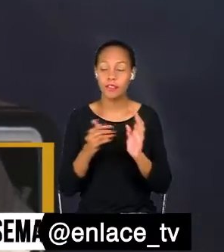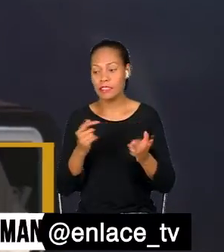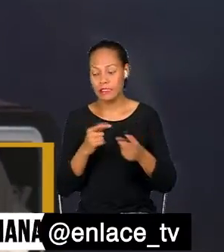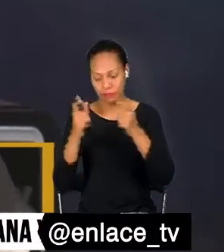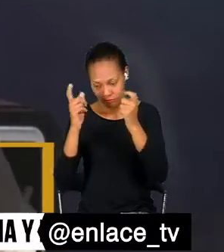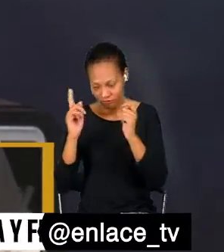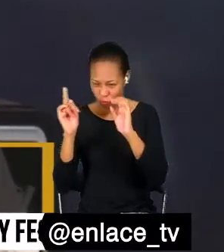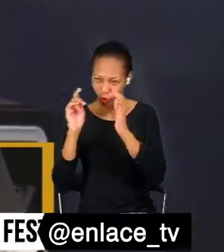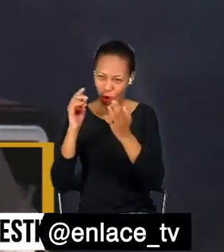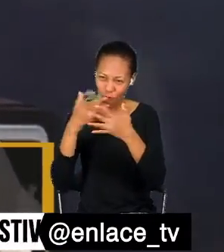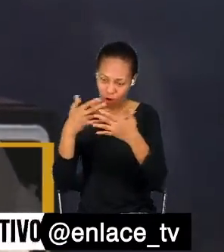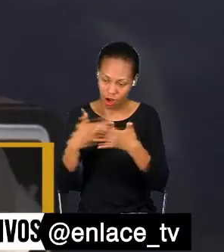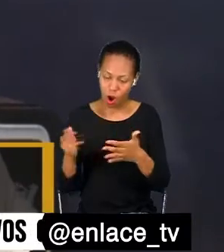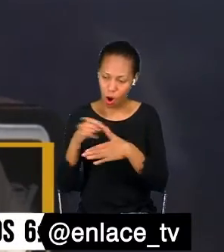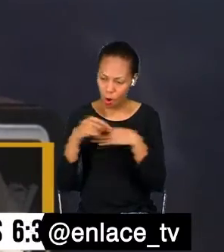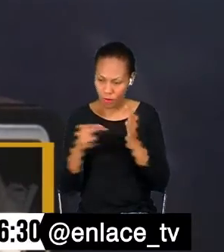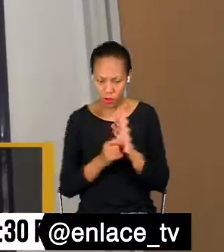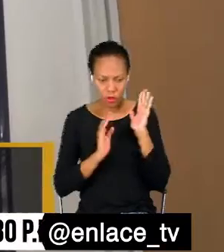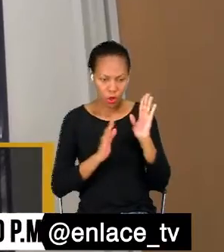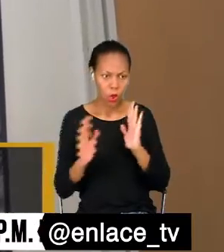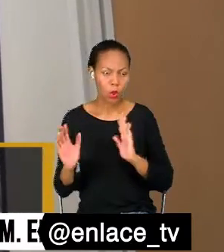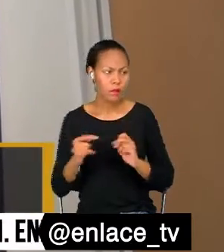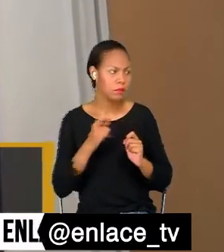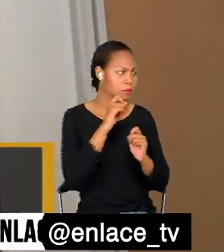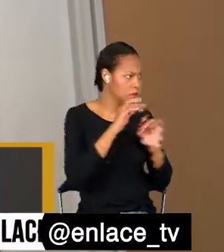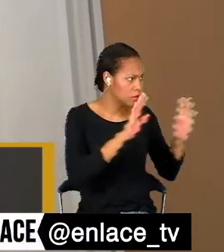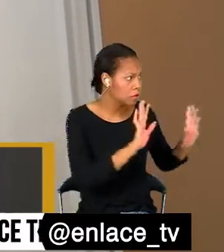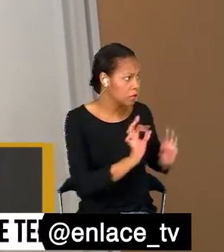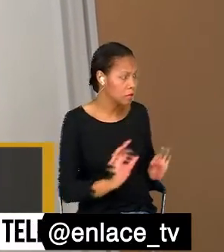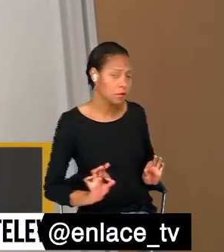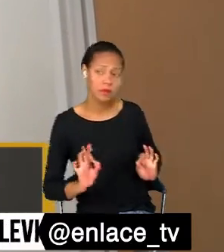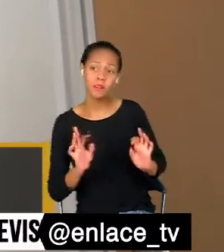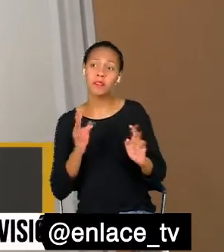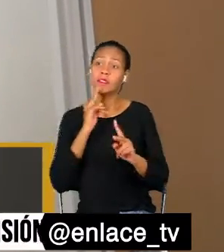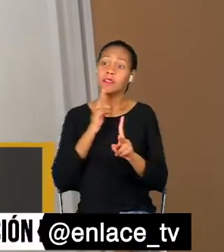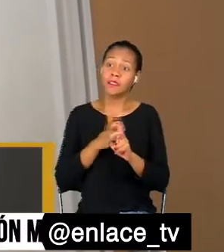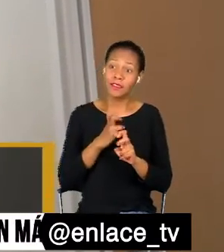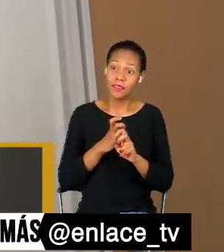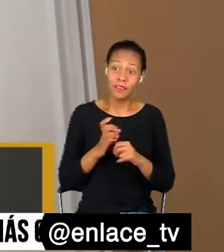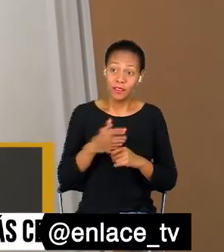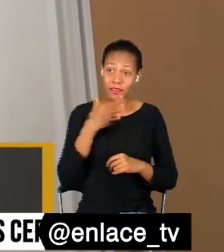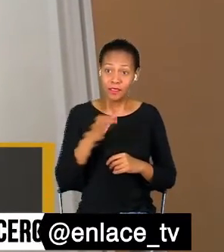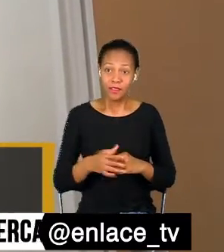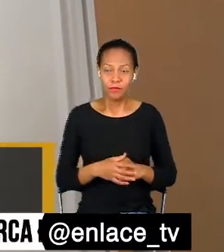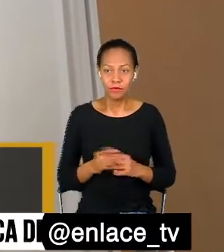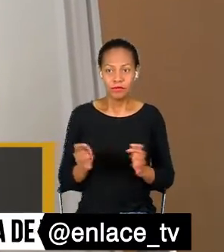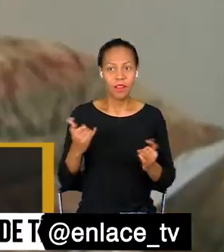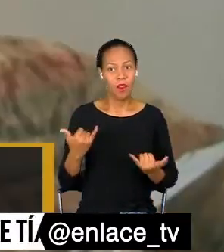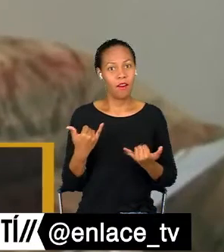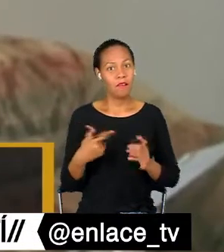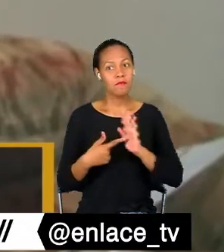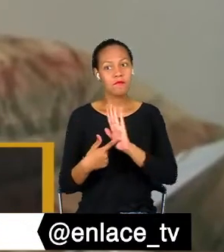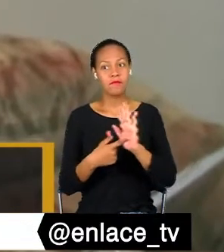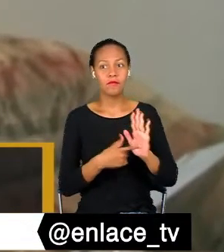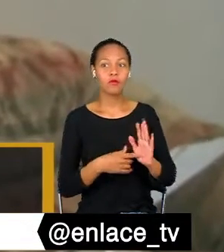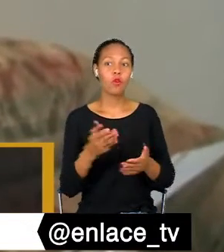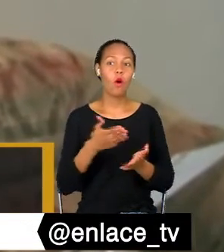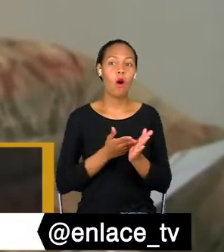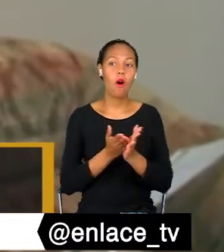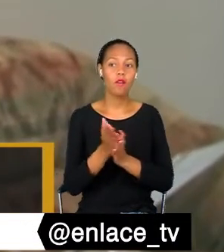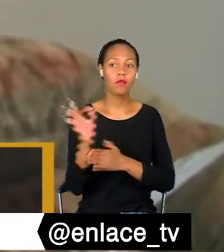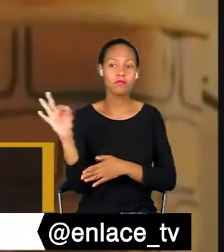los programas, el set que estuviera bien. Adriana Orrego aún sigue caracterizándose por su porte de reina, que obtuvo a los 16 años como